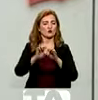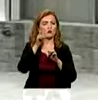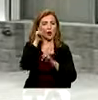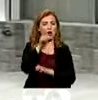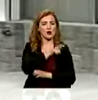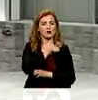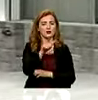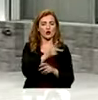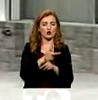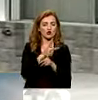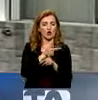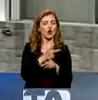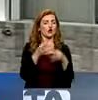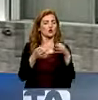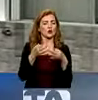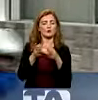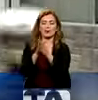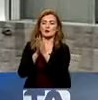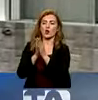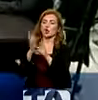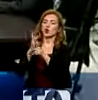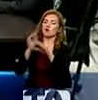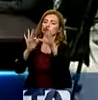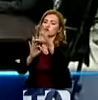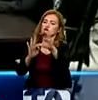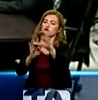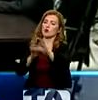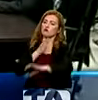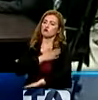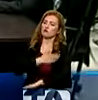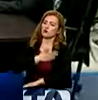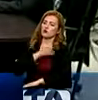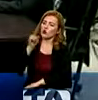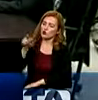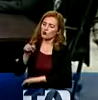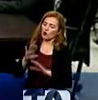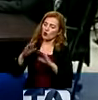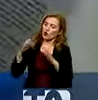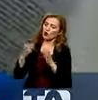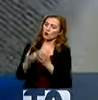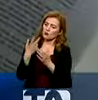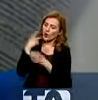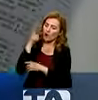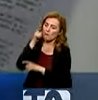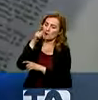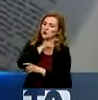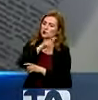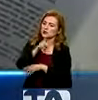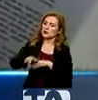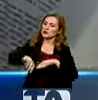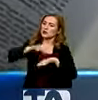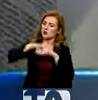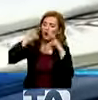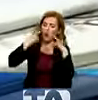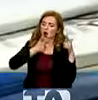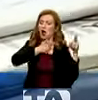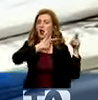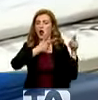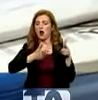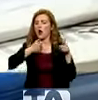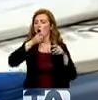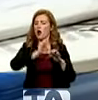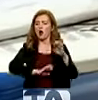Consejo de la Judicatura solicitará al Consejo de Participación Ciudadana la conformación de una veeduría nacional para vigilar las fases